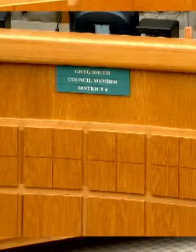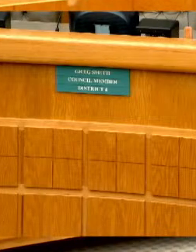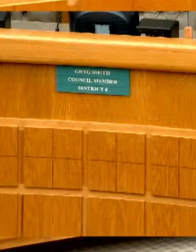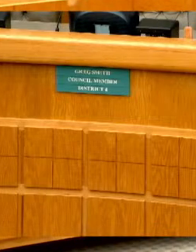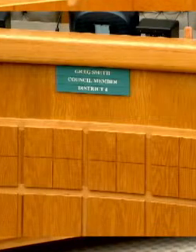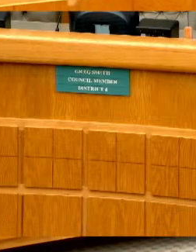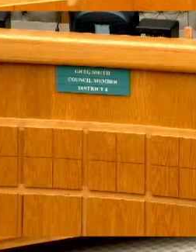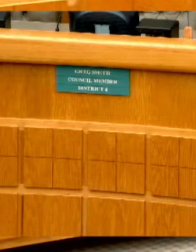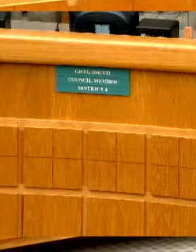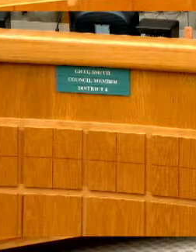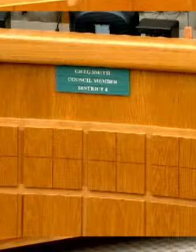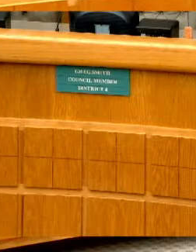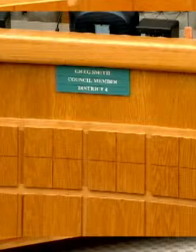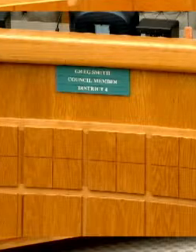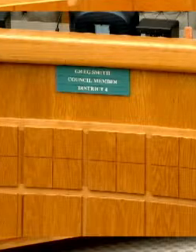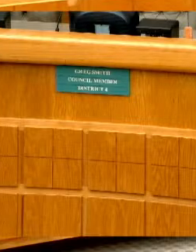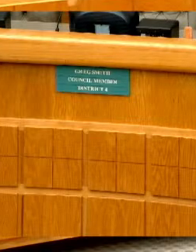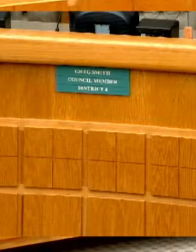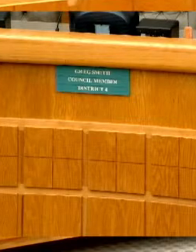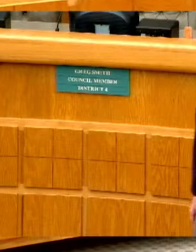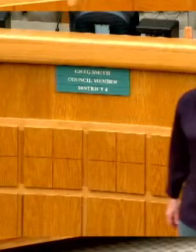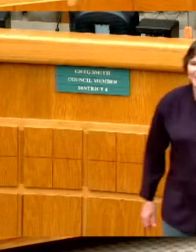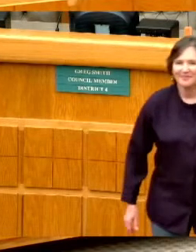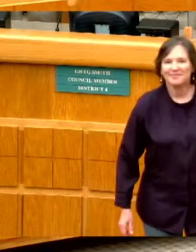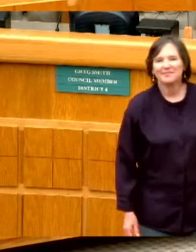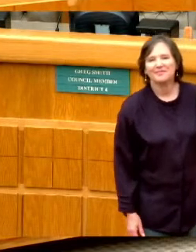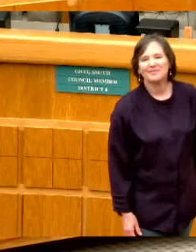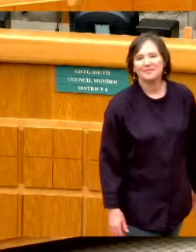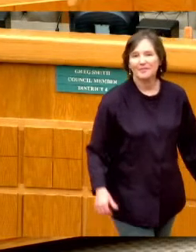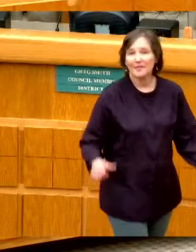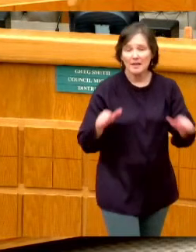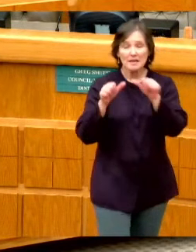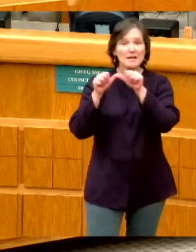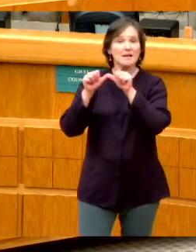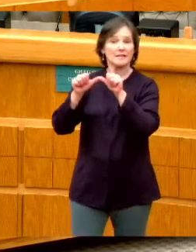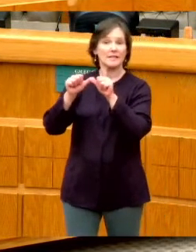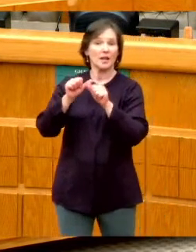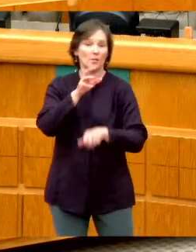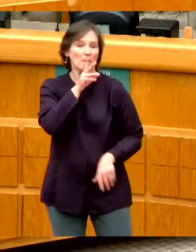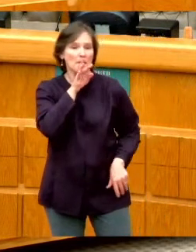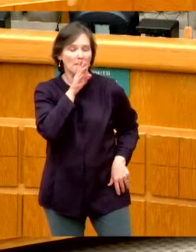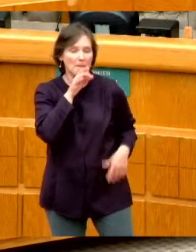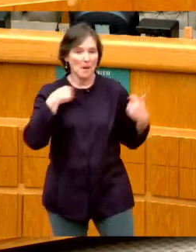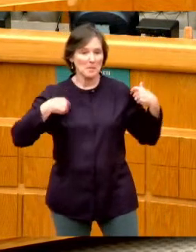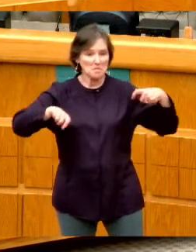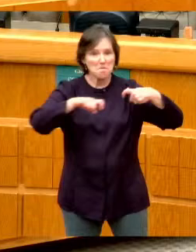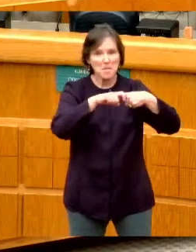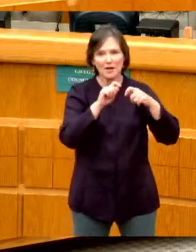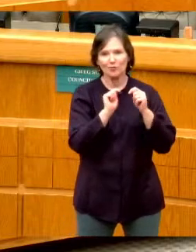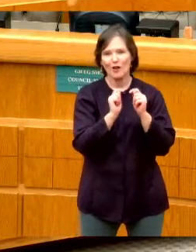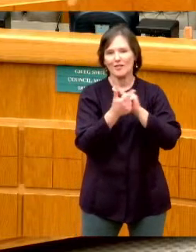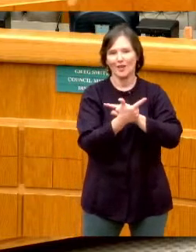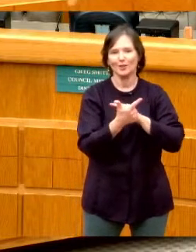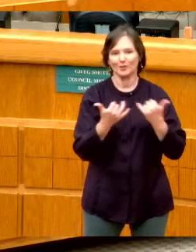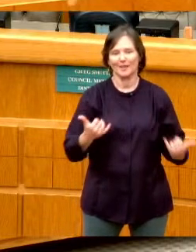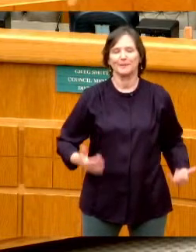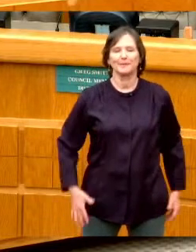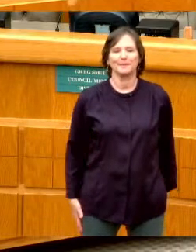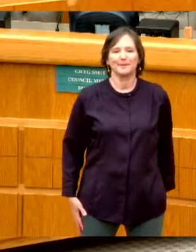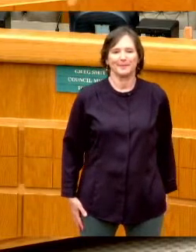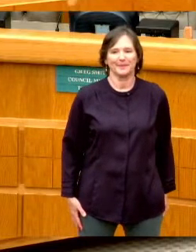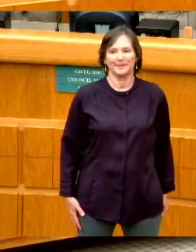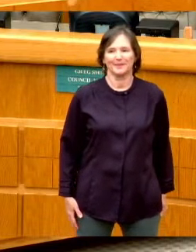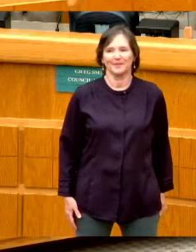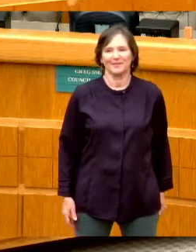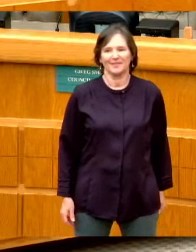aprendido y mejorado el planeamiento de las clínicas. También hemos refinado el sistema de registro. Esperamos pronto recibir tantas vacunas que